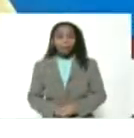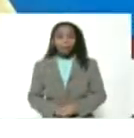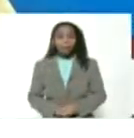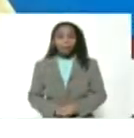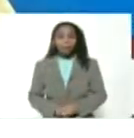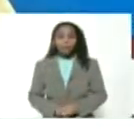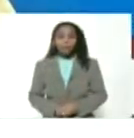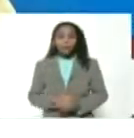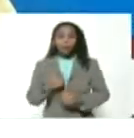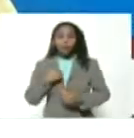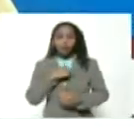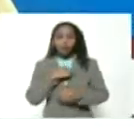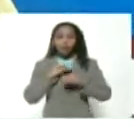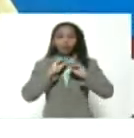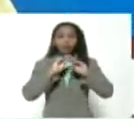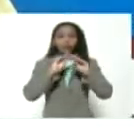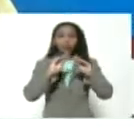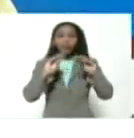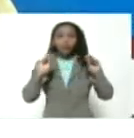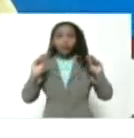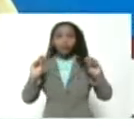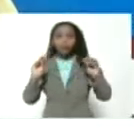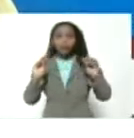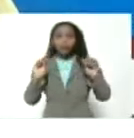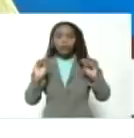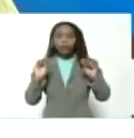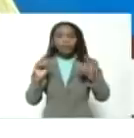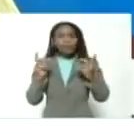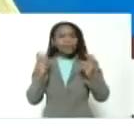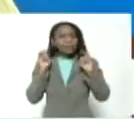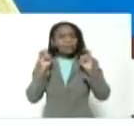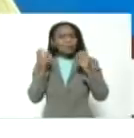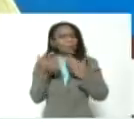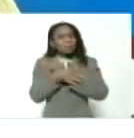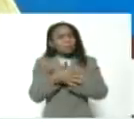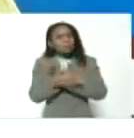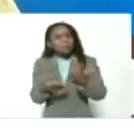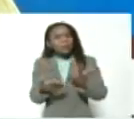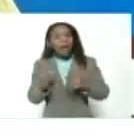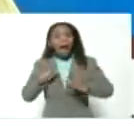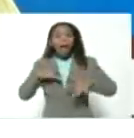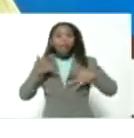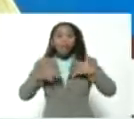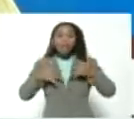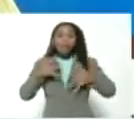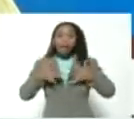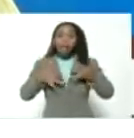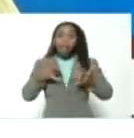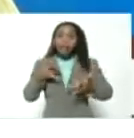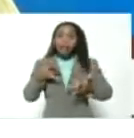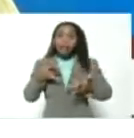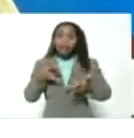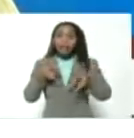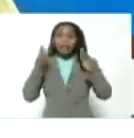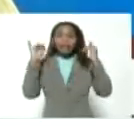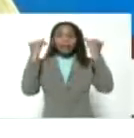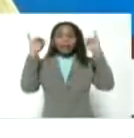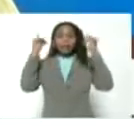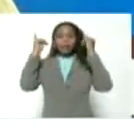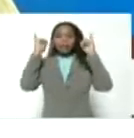que convocamos con motivo de los actos de